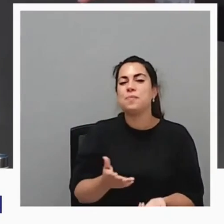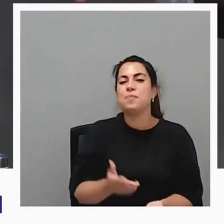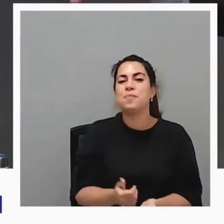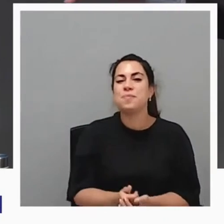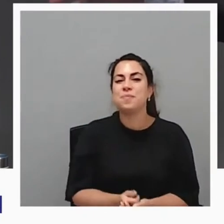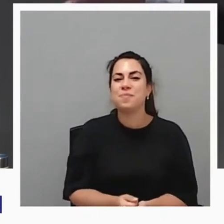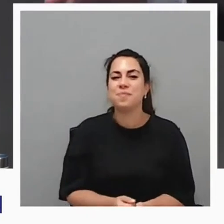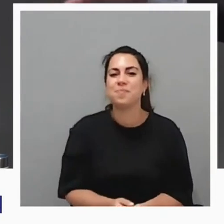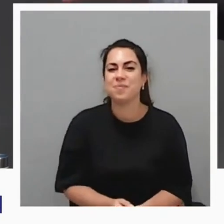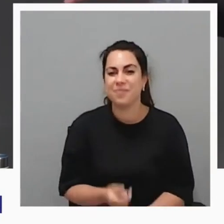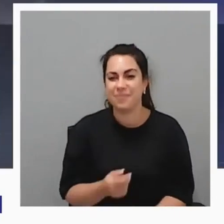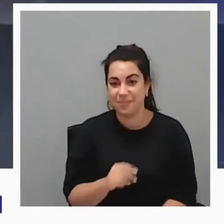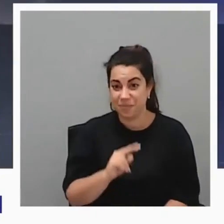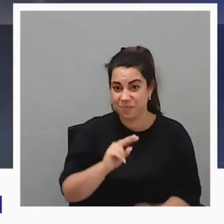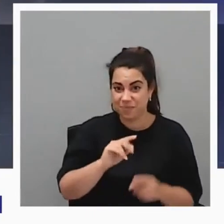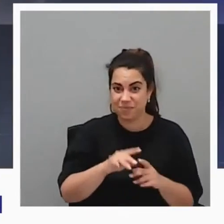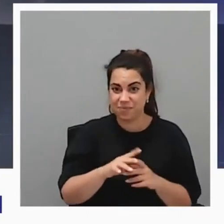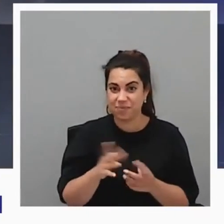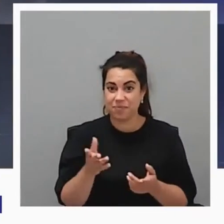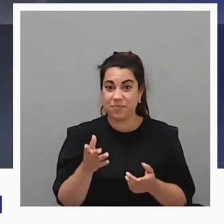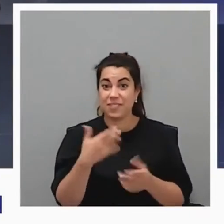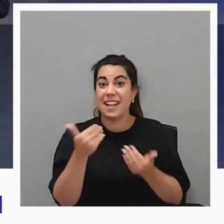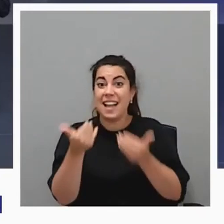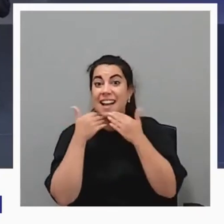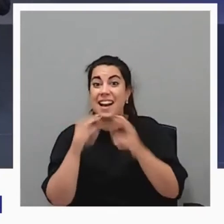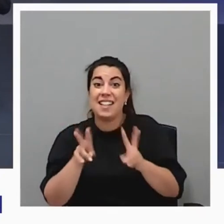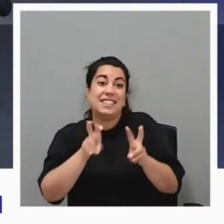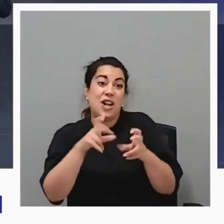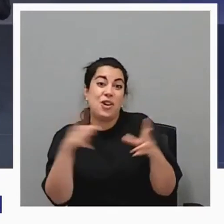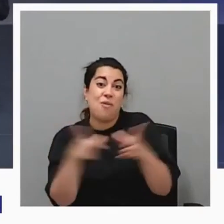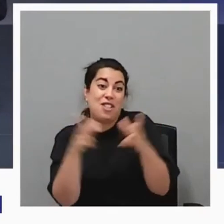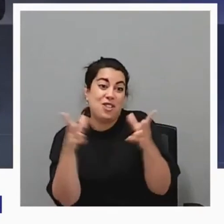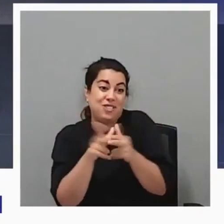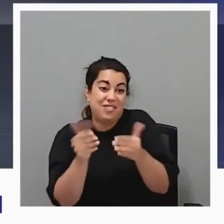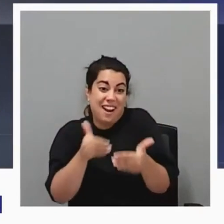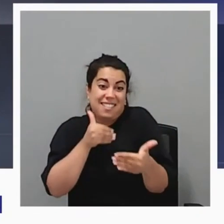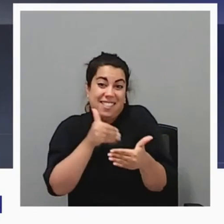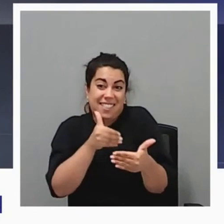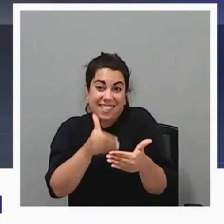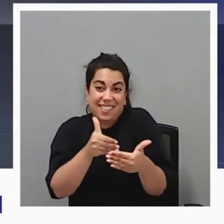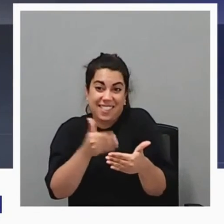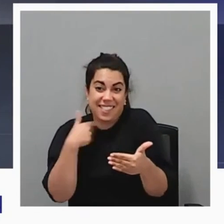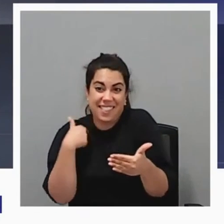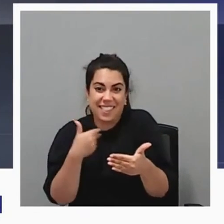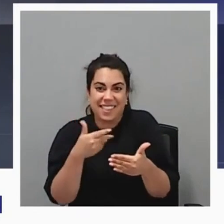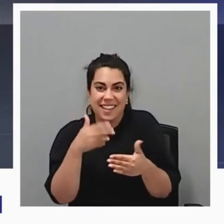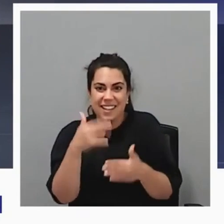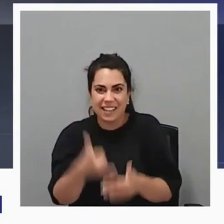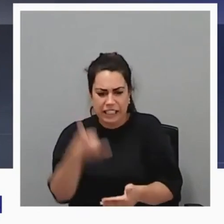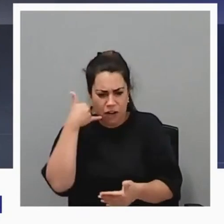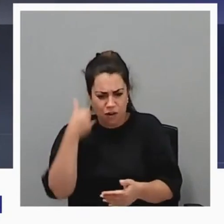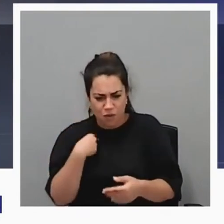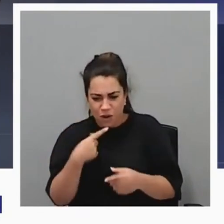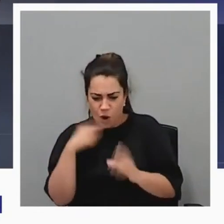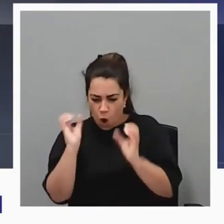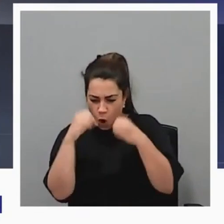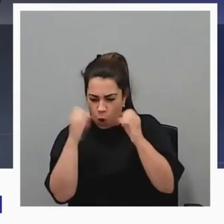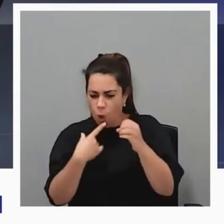segunda pregunta. No, gracias a una innovación social, dentro de poco abrirá el teléfono y dirá Google me dice que he